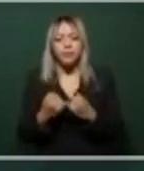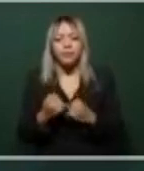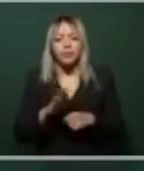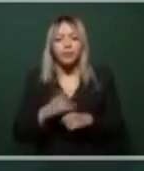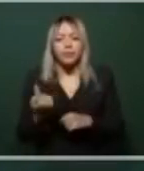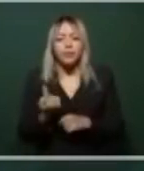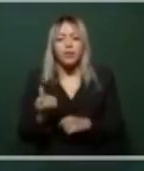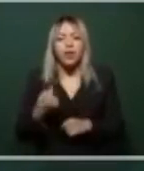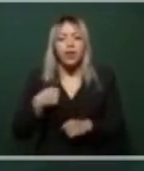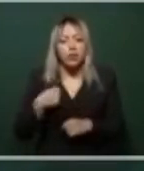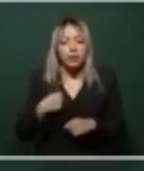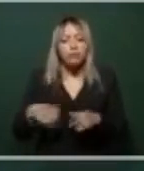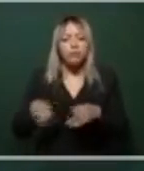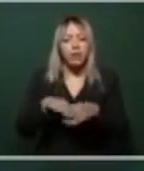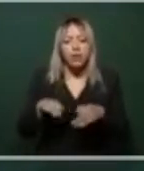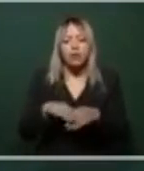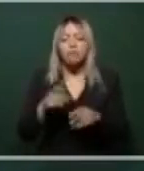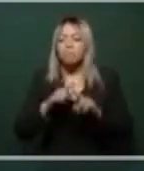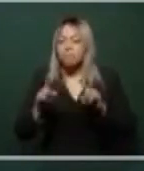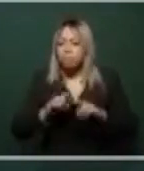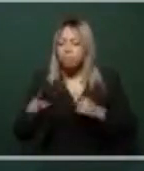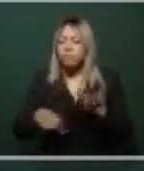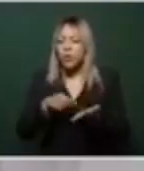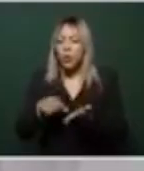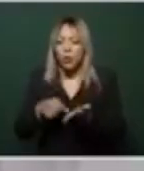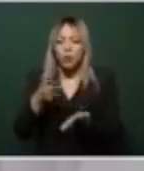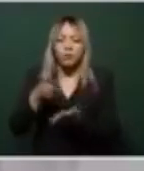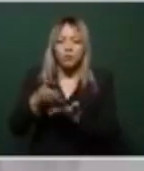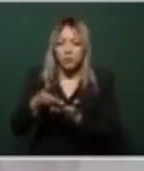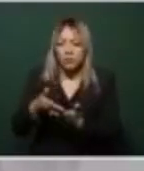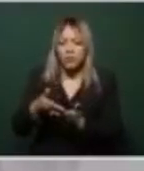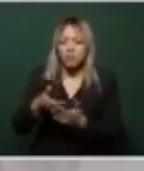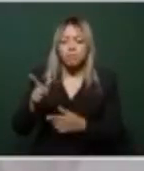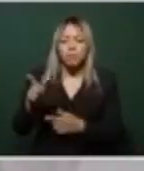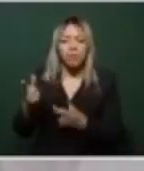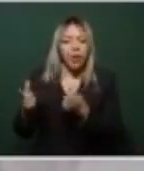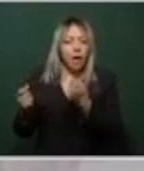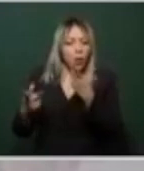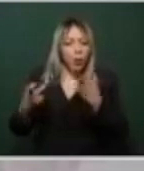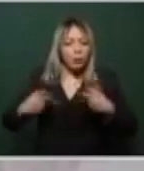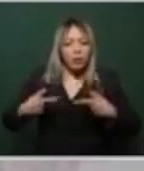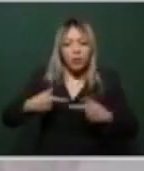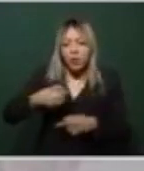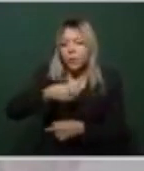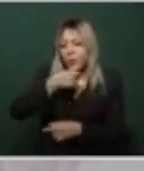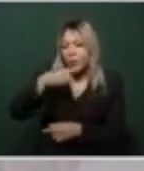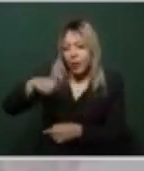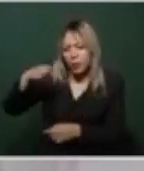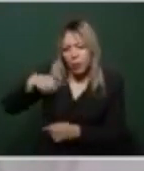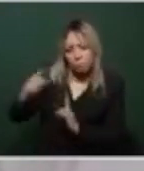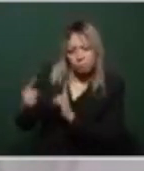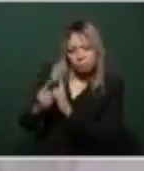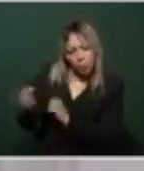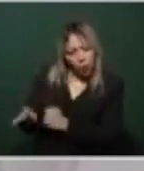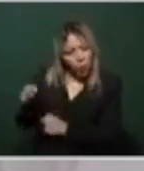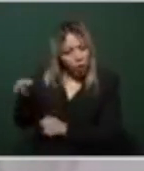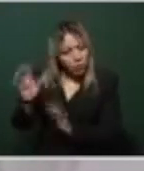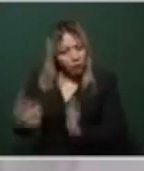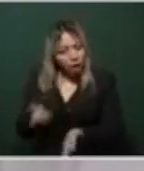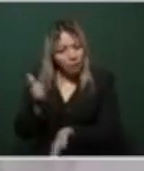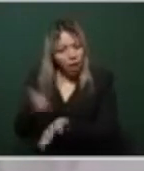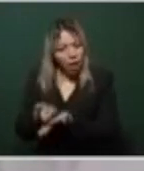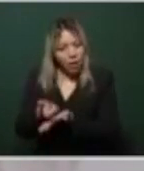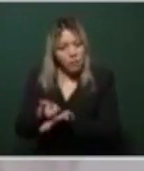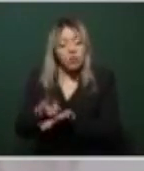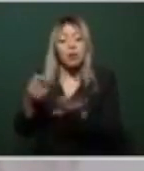vez que voy a un acto y veo adultos mayores les pregunto, ¿ya te llegó el apoyo? Y